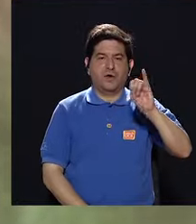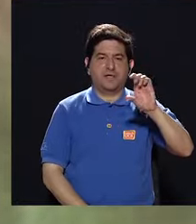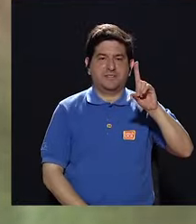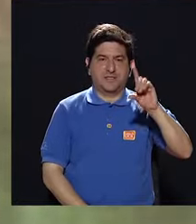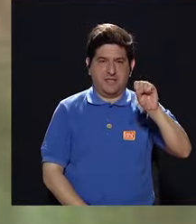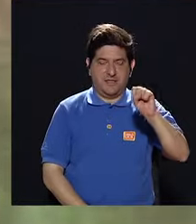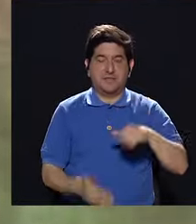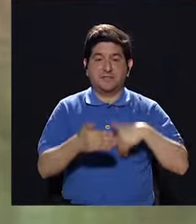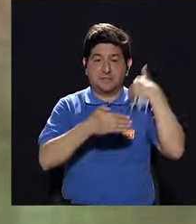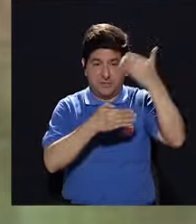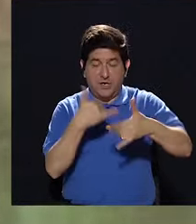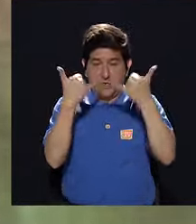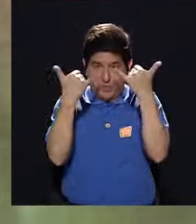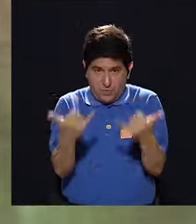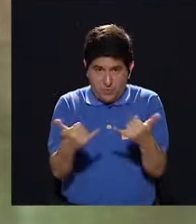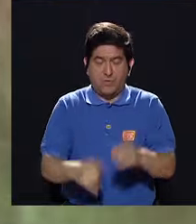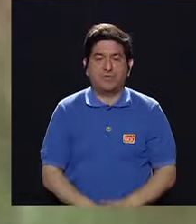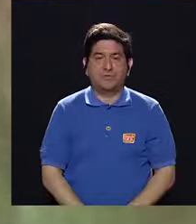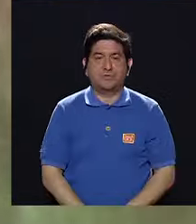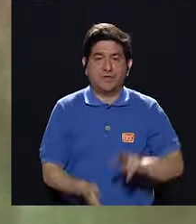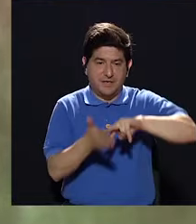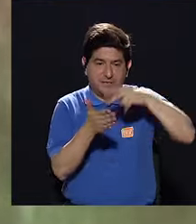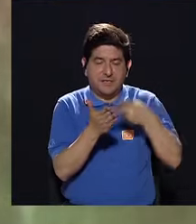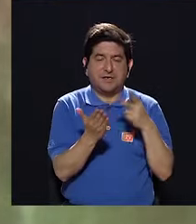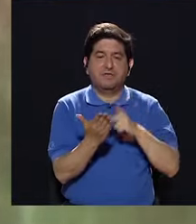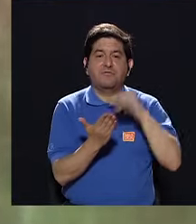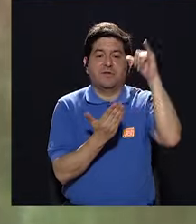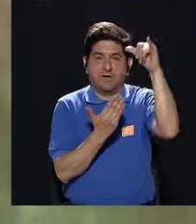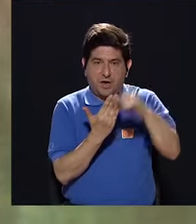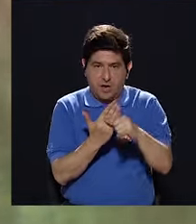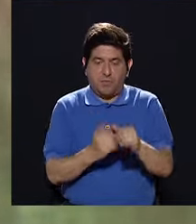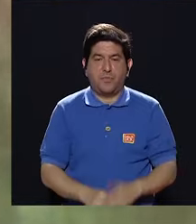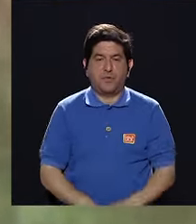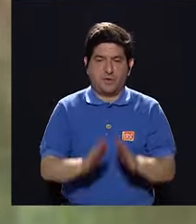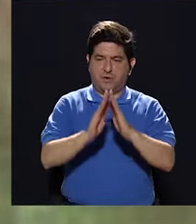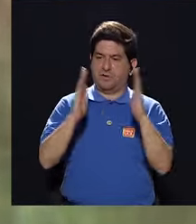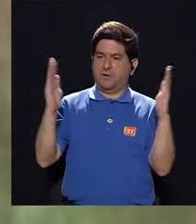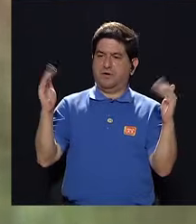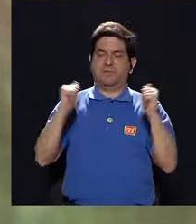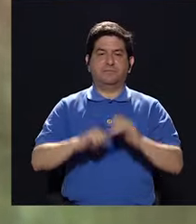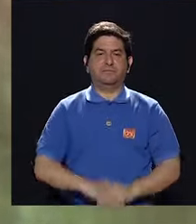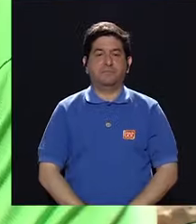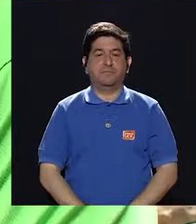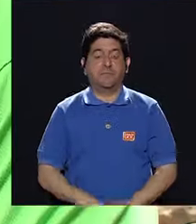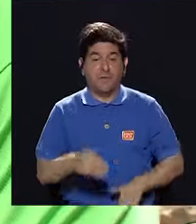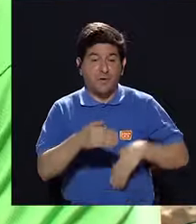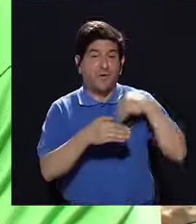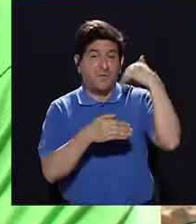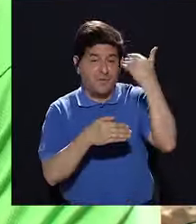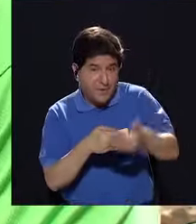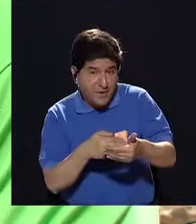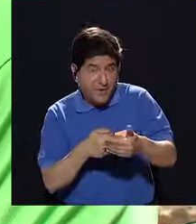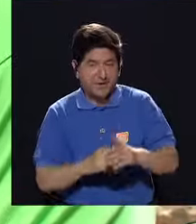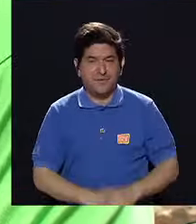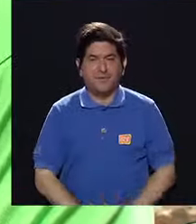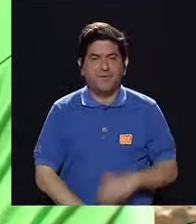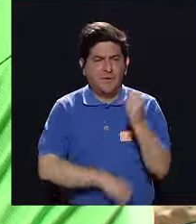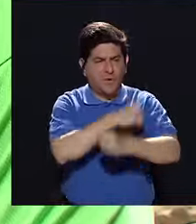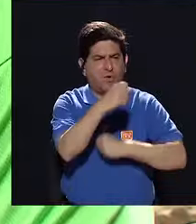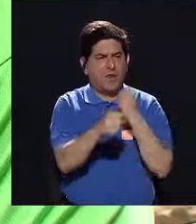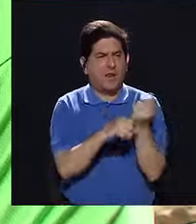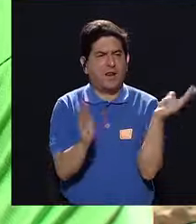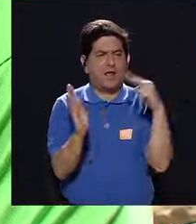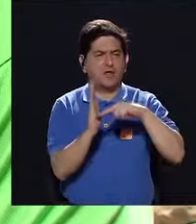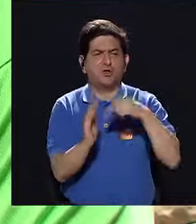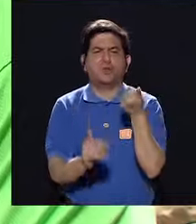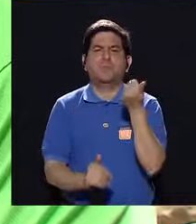CIEDES y a partir de ahí pues ya deriva en un proyecto bastante más amplio. Y posteriormente, en